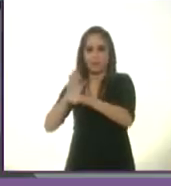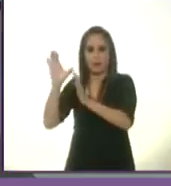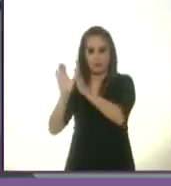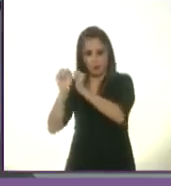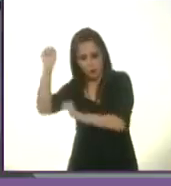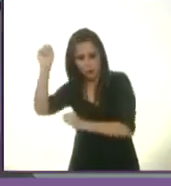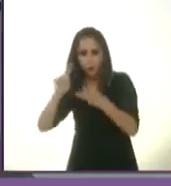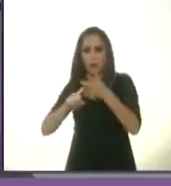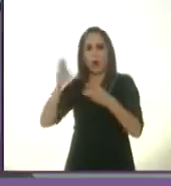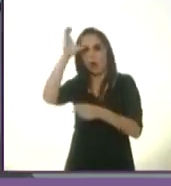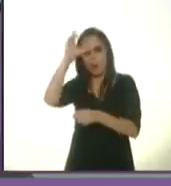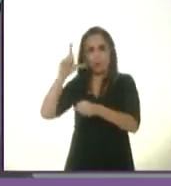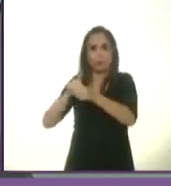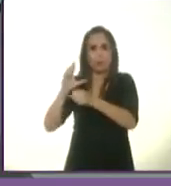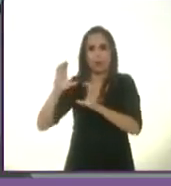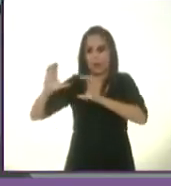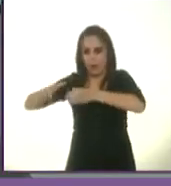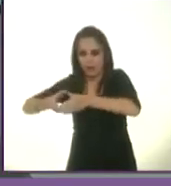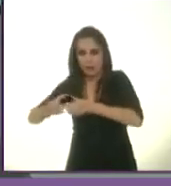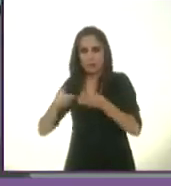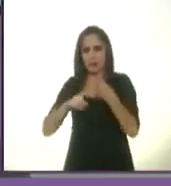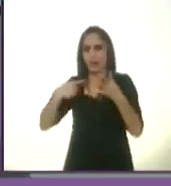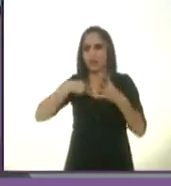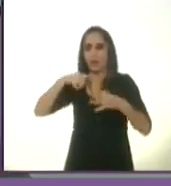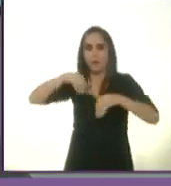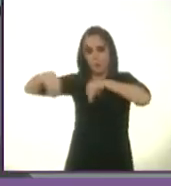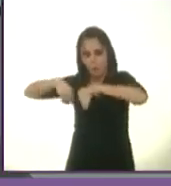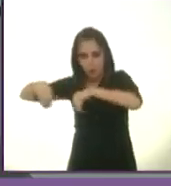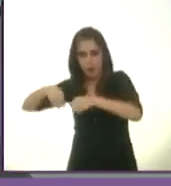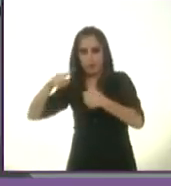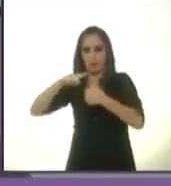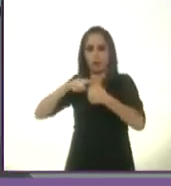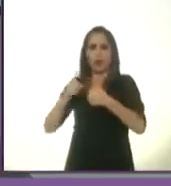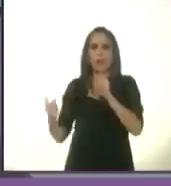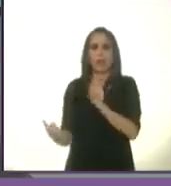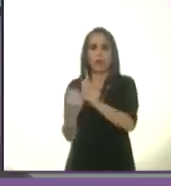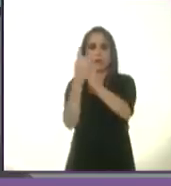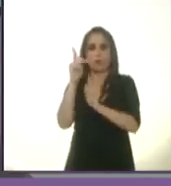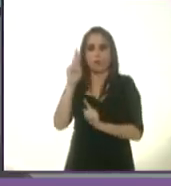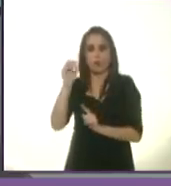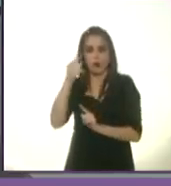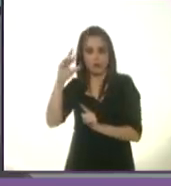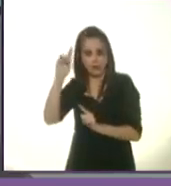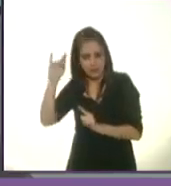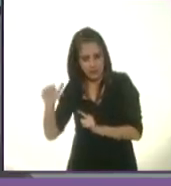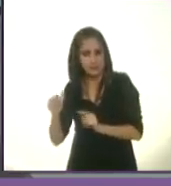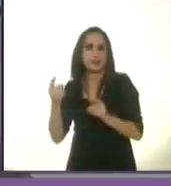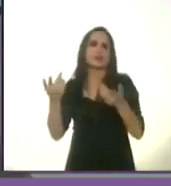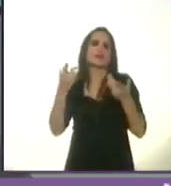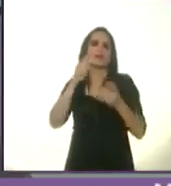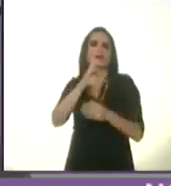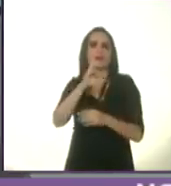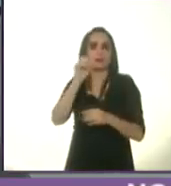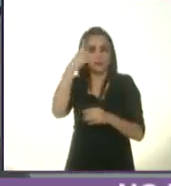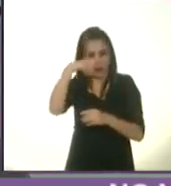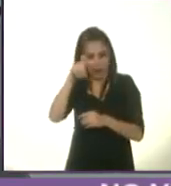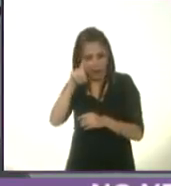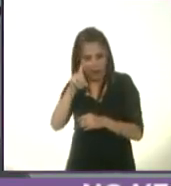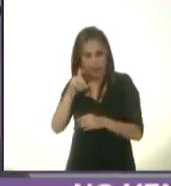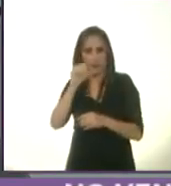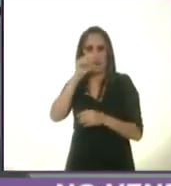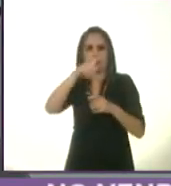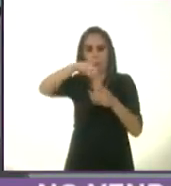cultura colectiva yo me muevo encuentro progresista contraloría ciudadana del agua la cuadra hace